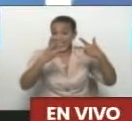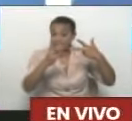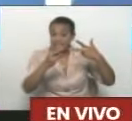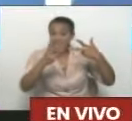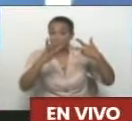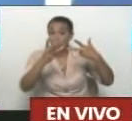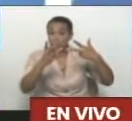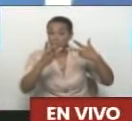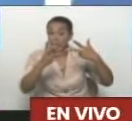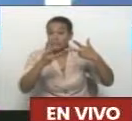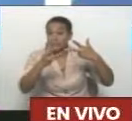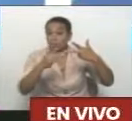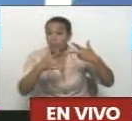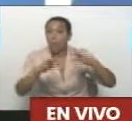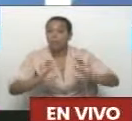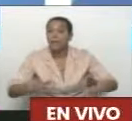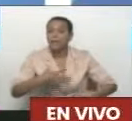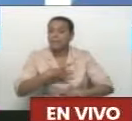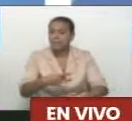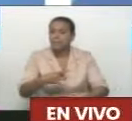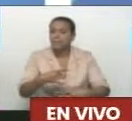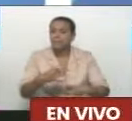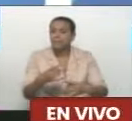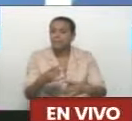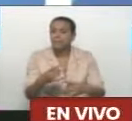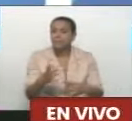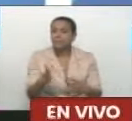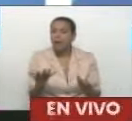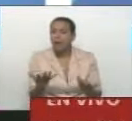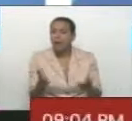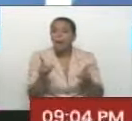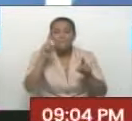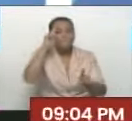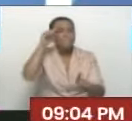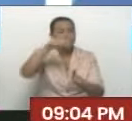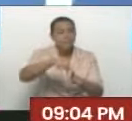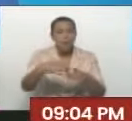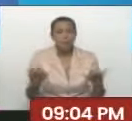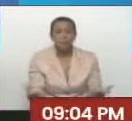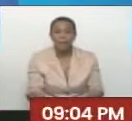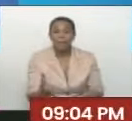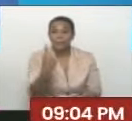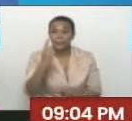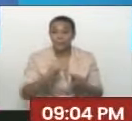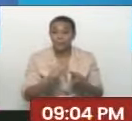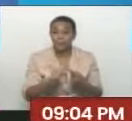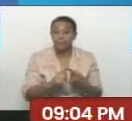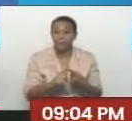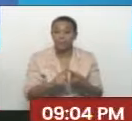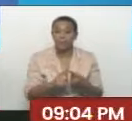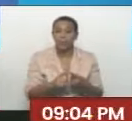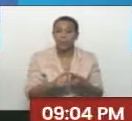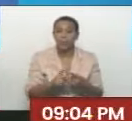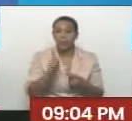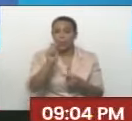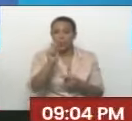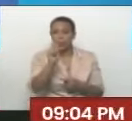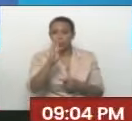tres iniciativas que buscan el mismo objetivo. Primero, el tubazo me